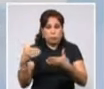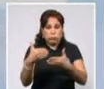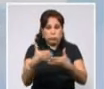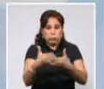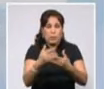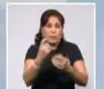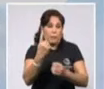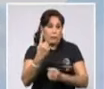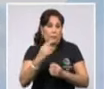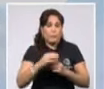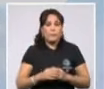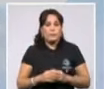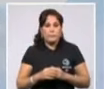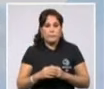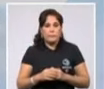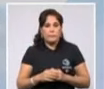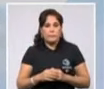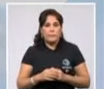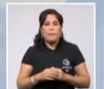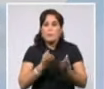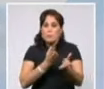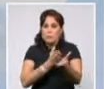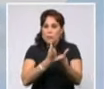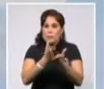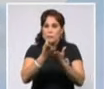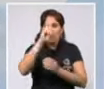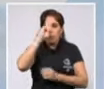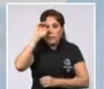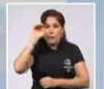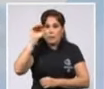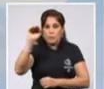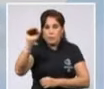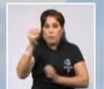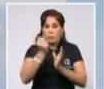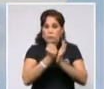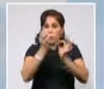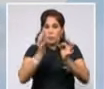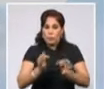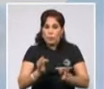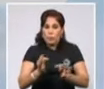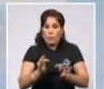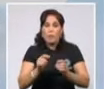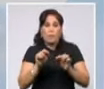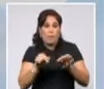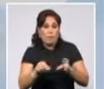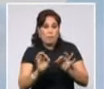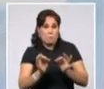primeros casos, se mantienen ingresados, confirmados, se mantienen activos